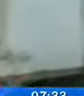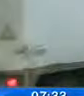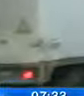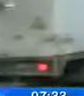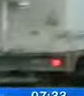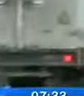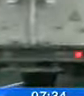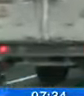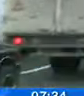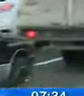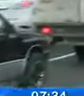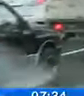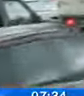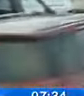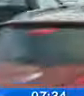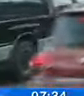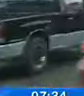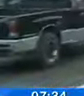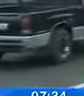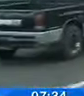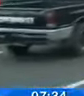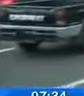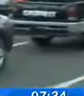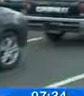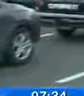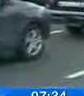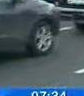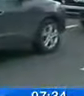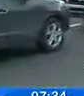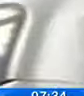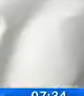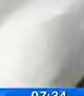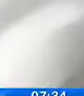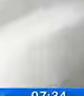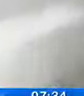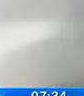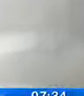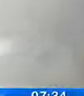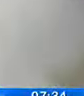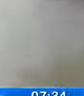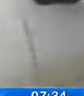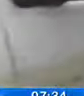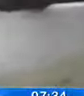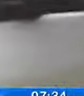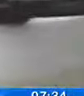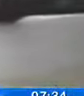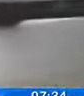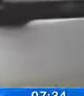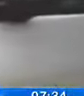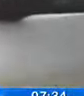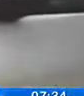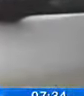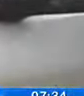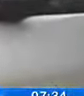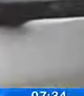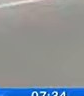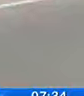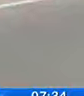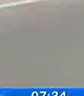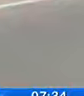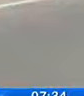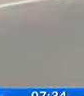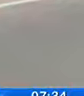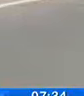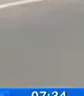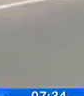36000 policías se van a encargar de la seguridad de cada uno de los Ecuatorianos en estos días al retornar estoy más en la